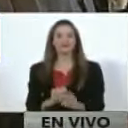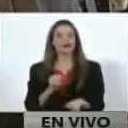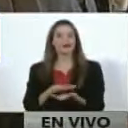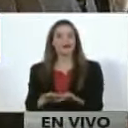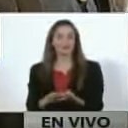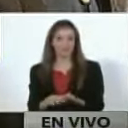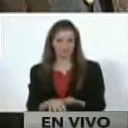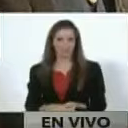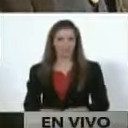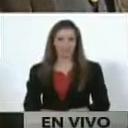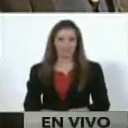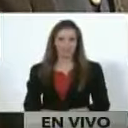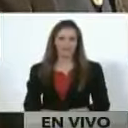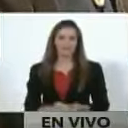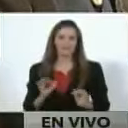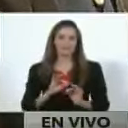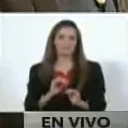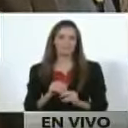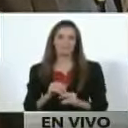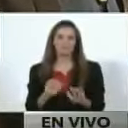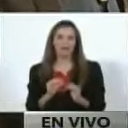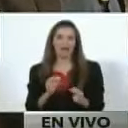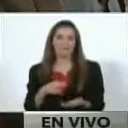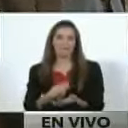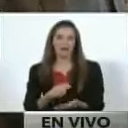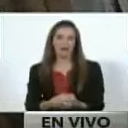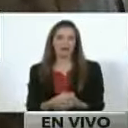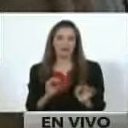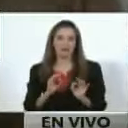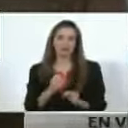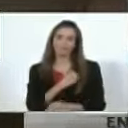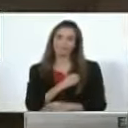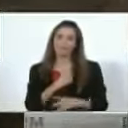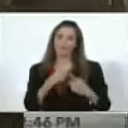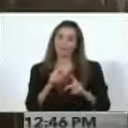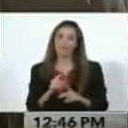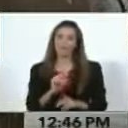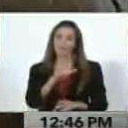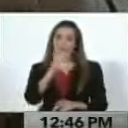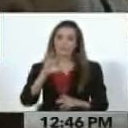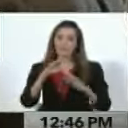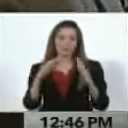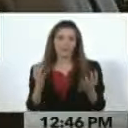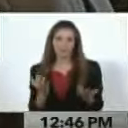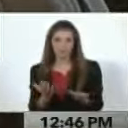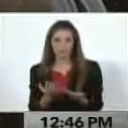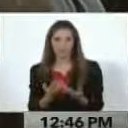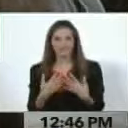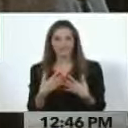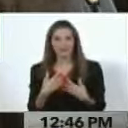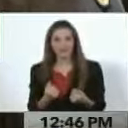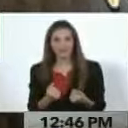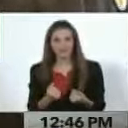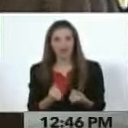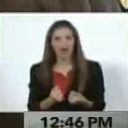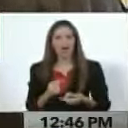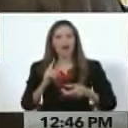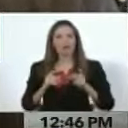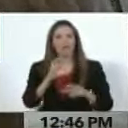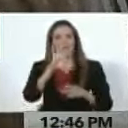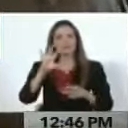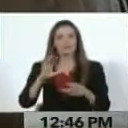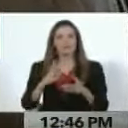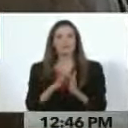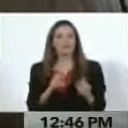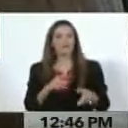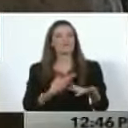sin algún costo, como lamentablemente ocurre en otras naciones del mundo, donde la salud es vista como una